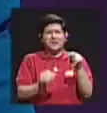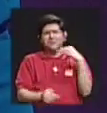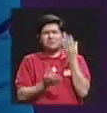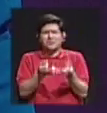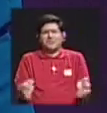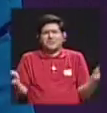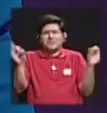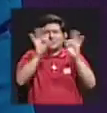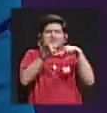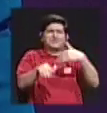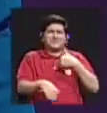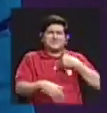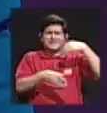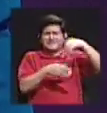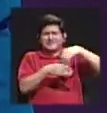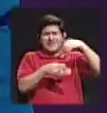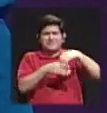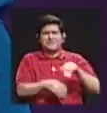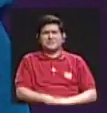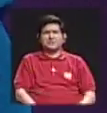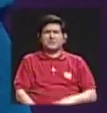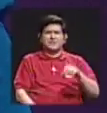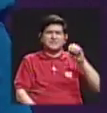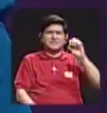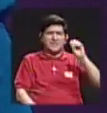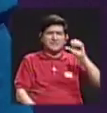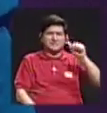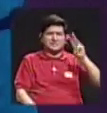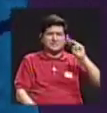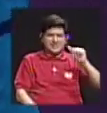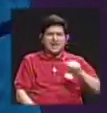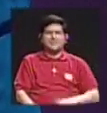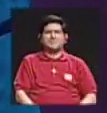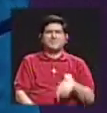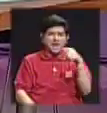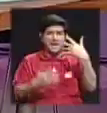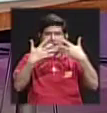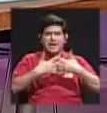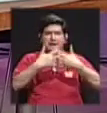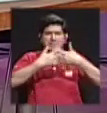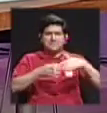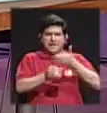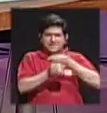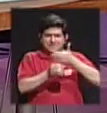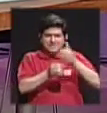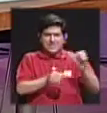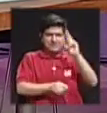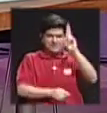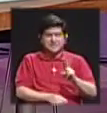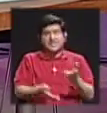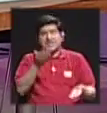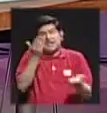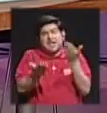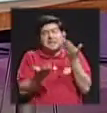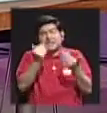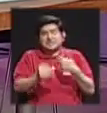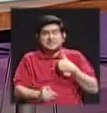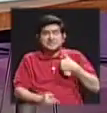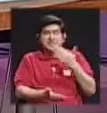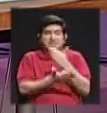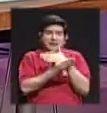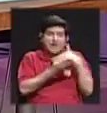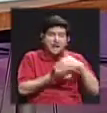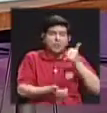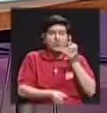noticias importantísimas en Inversiones SAMA, en la Cervecería Costa Rica. Y hablábamos de que es probable que haya